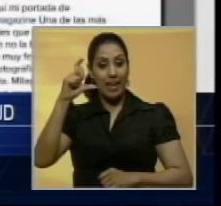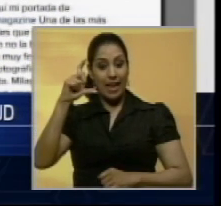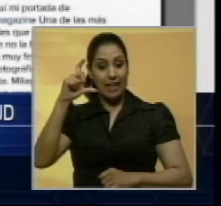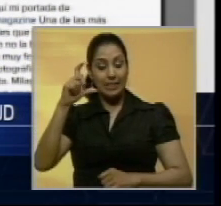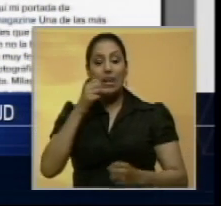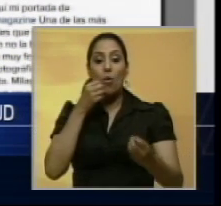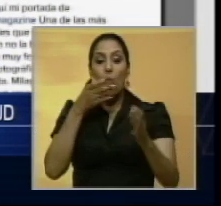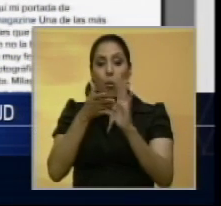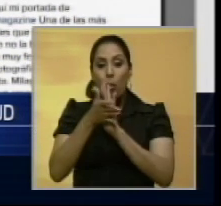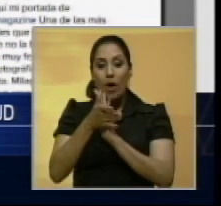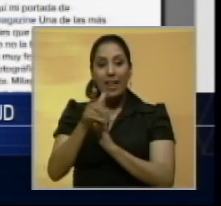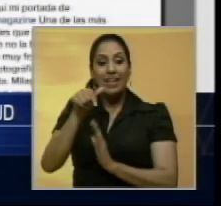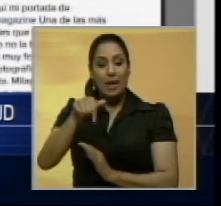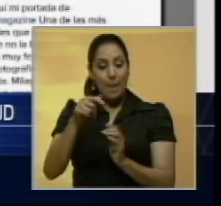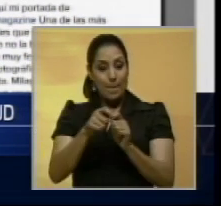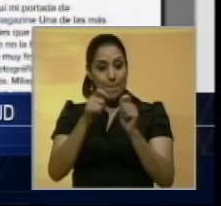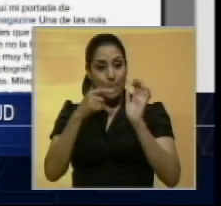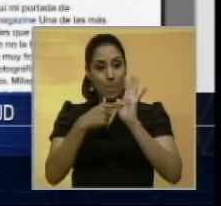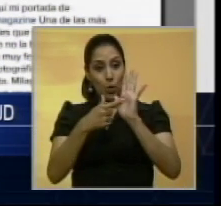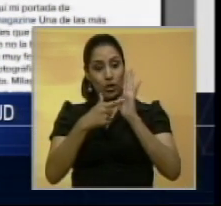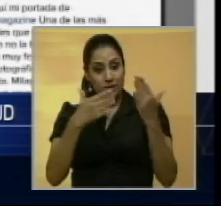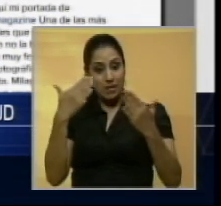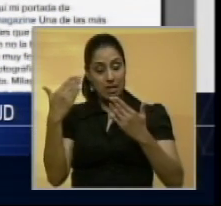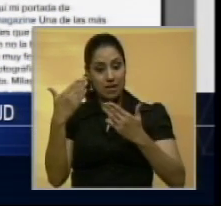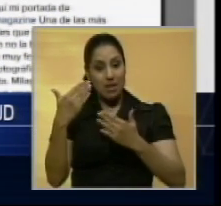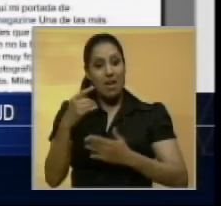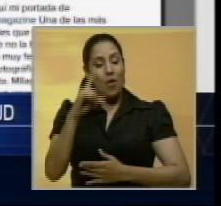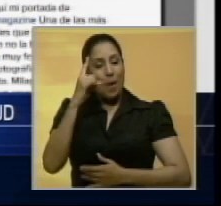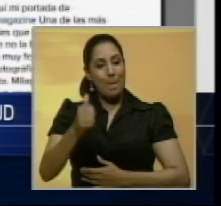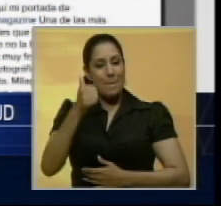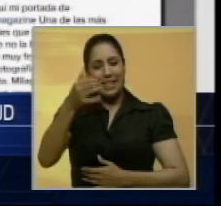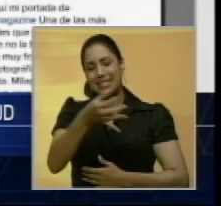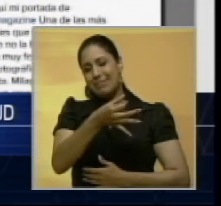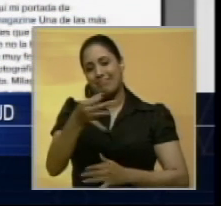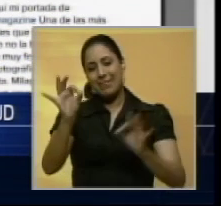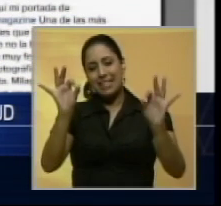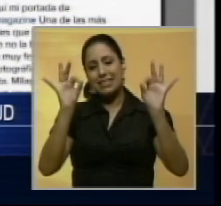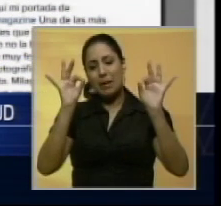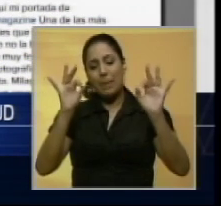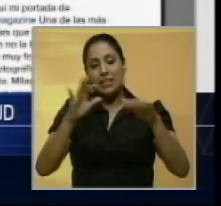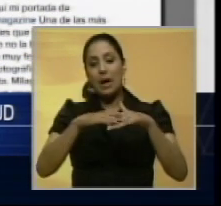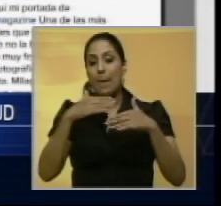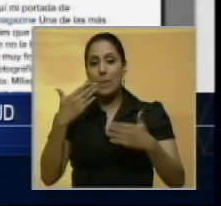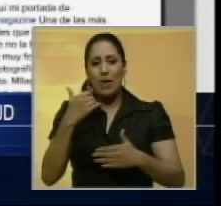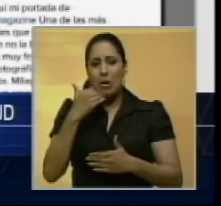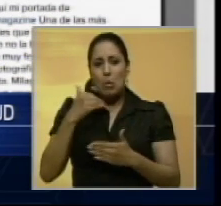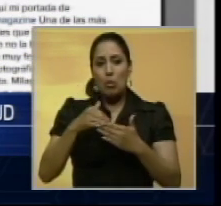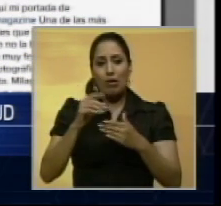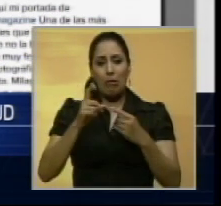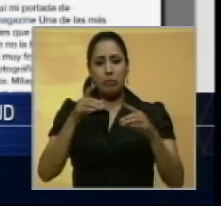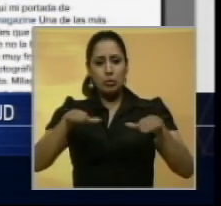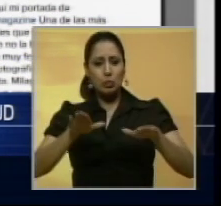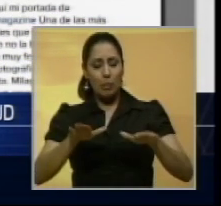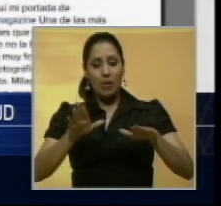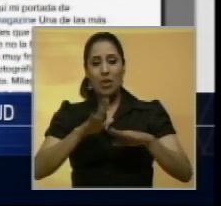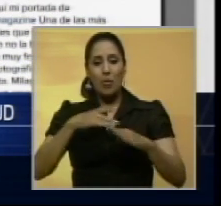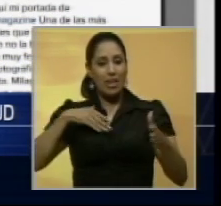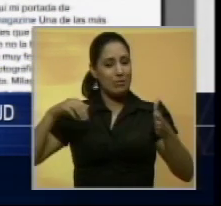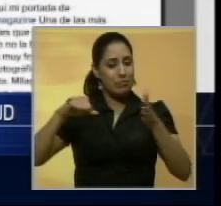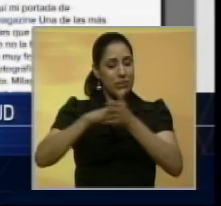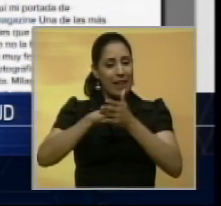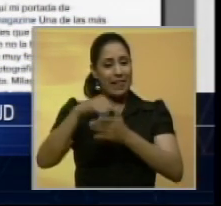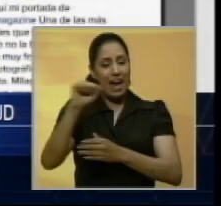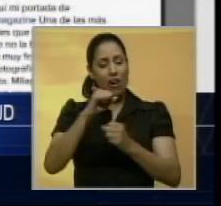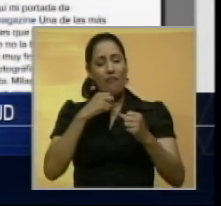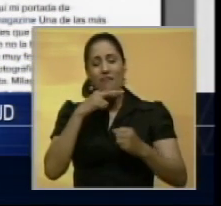donde expresó: aquí mi portada de Flaunt Magazine, una de las más especiales que he hecho ya que por poco no la hago. Tuve un accidente de